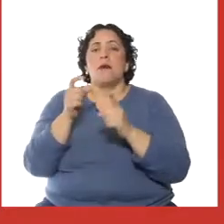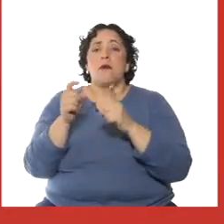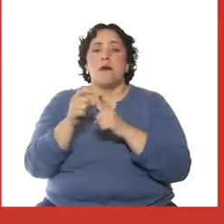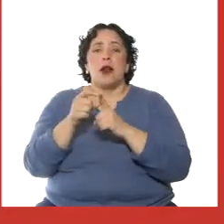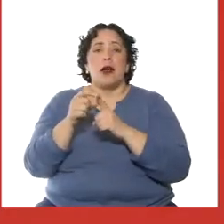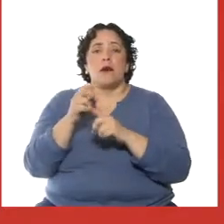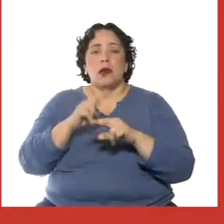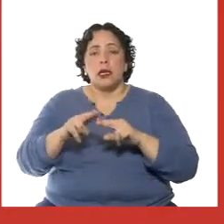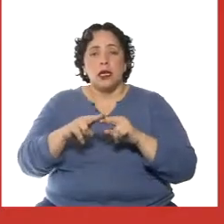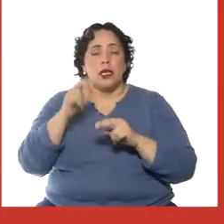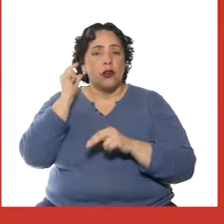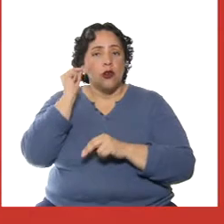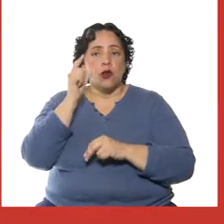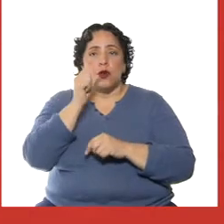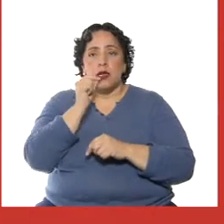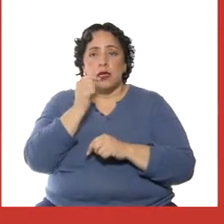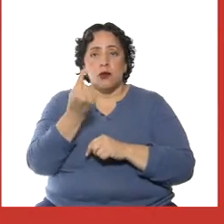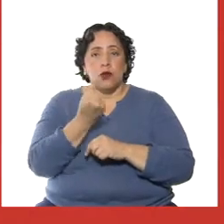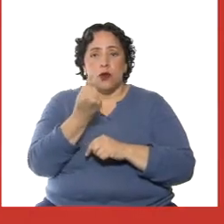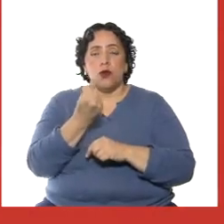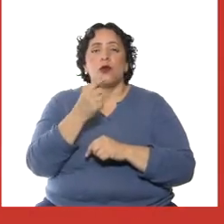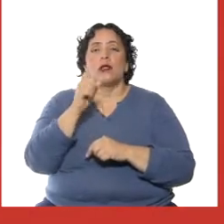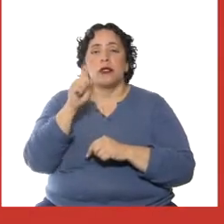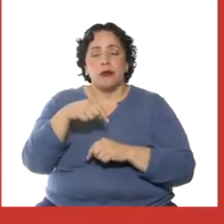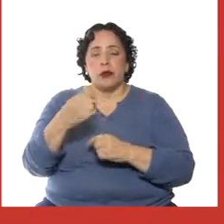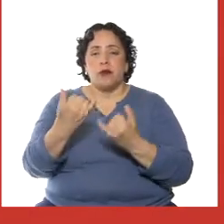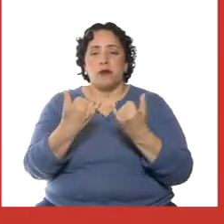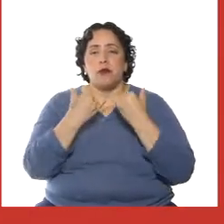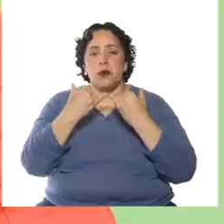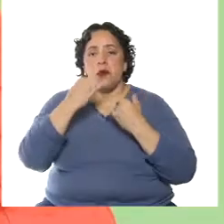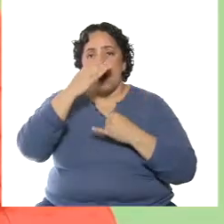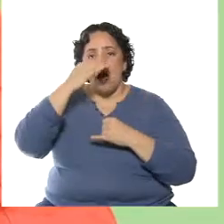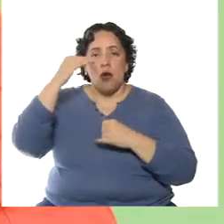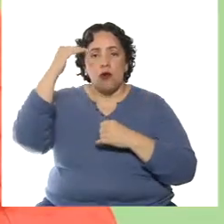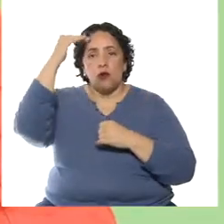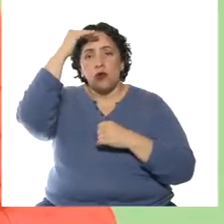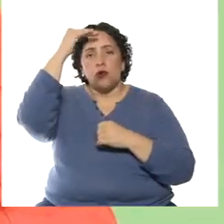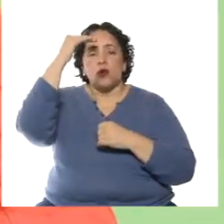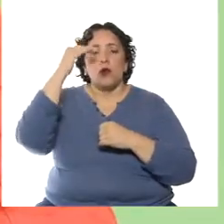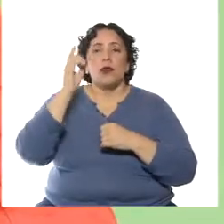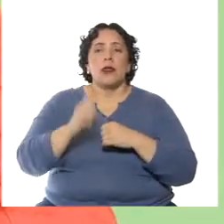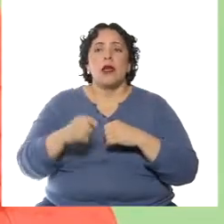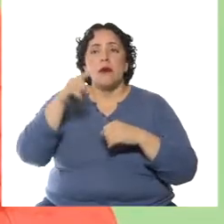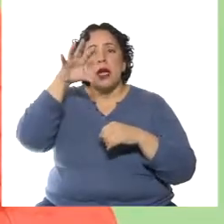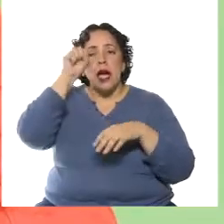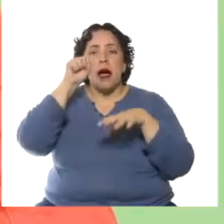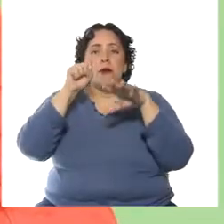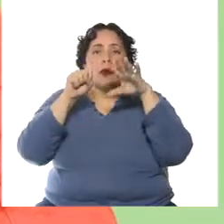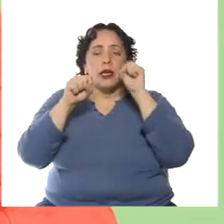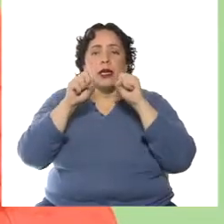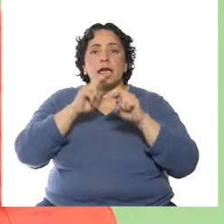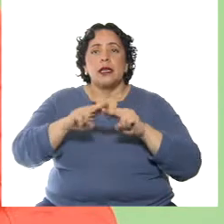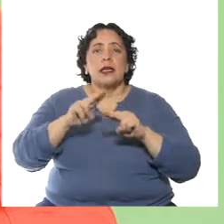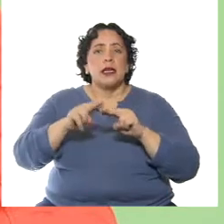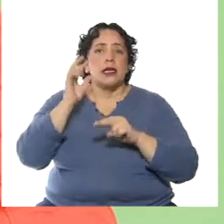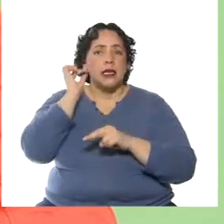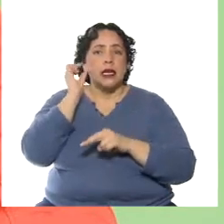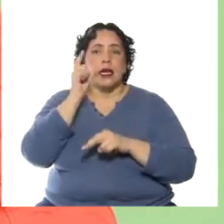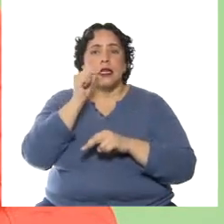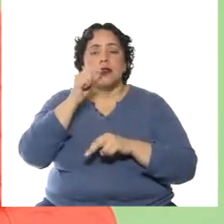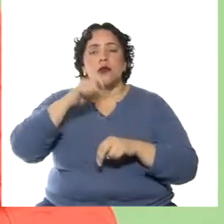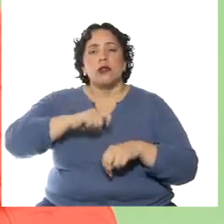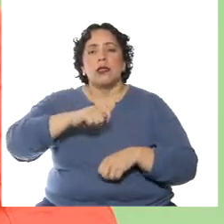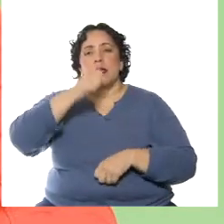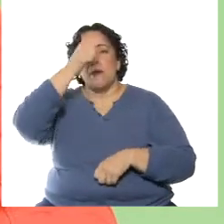solamente para las niñas y los niños, para nosotros los adultos. Tenemos que aprender que las niñas y los niños requieren